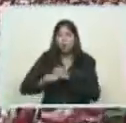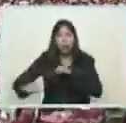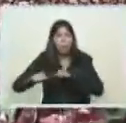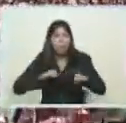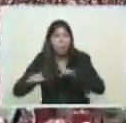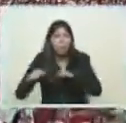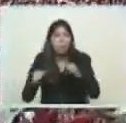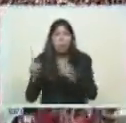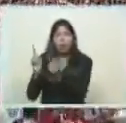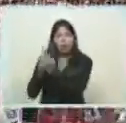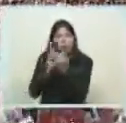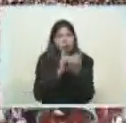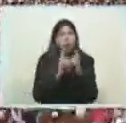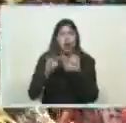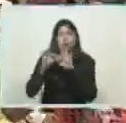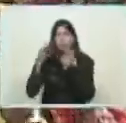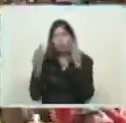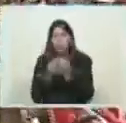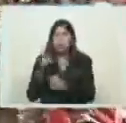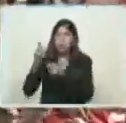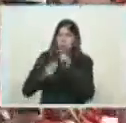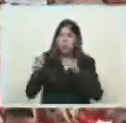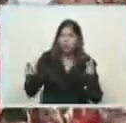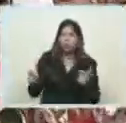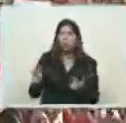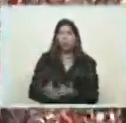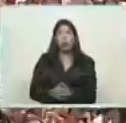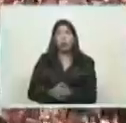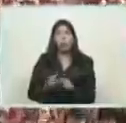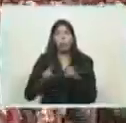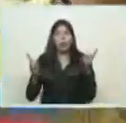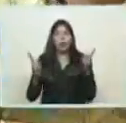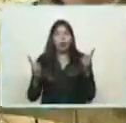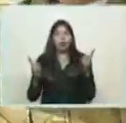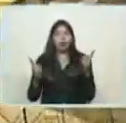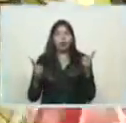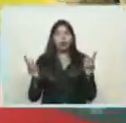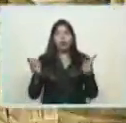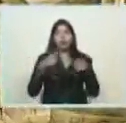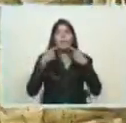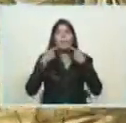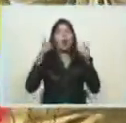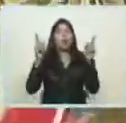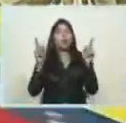acción, solidaridad a la gente, pero que no aparece en los medios.